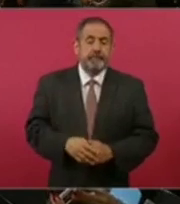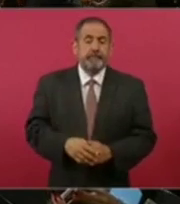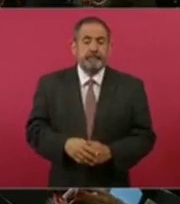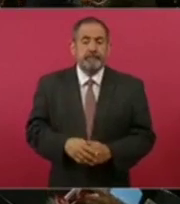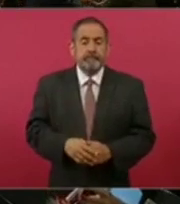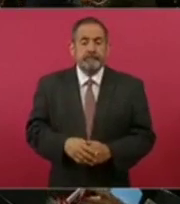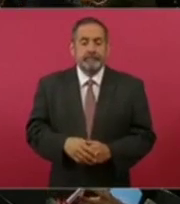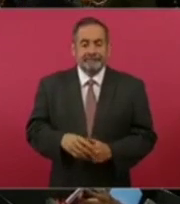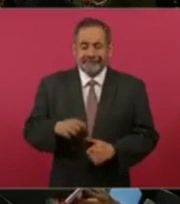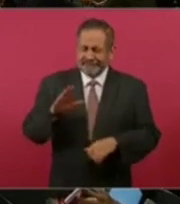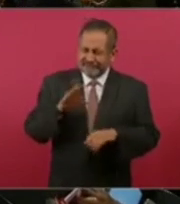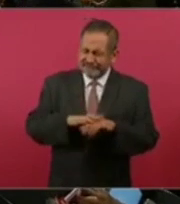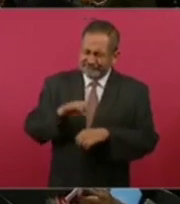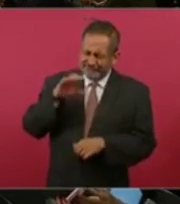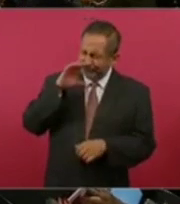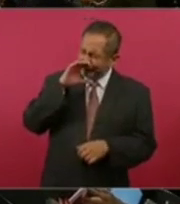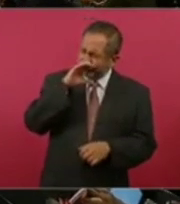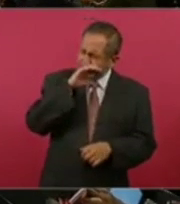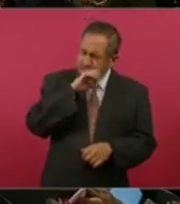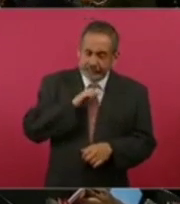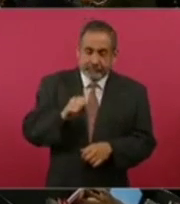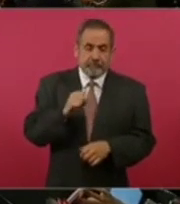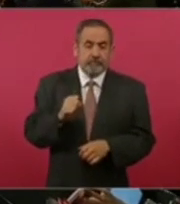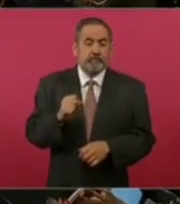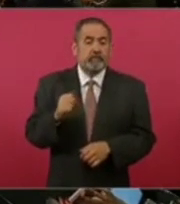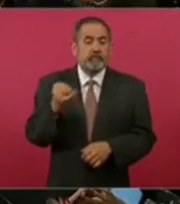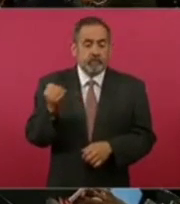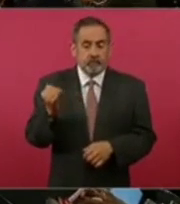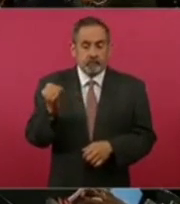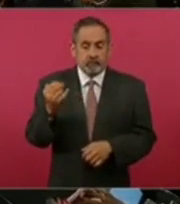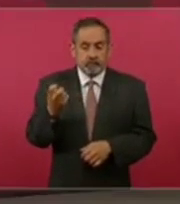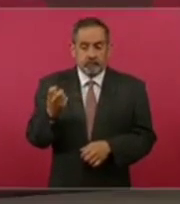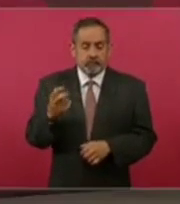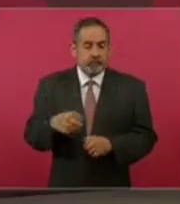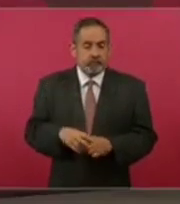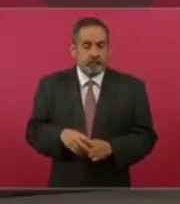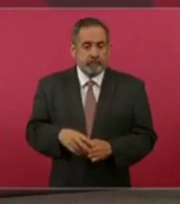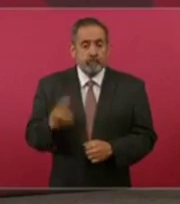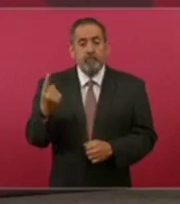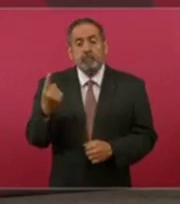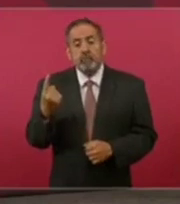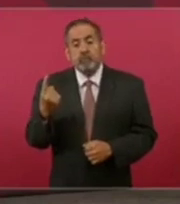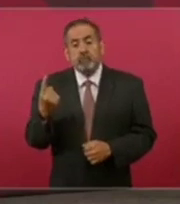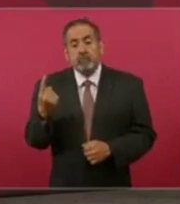el mes de más calor, este. Cuando empezamos, 1.